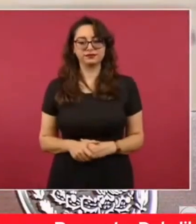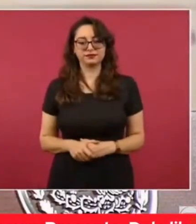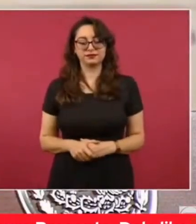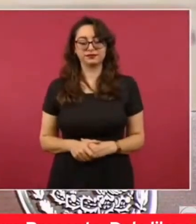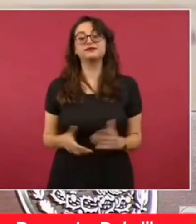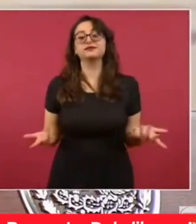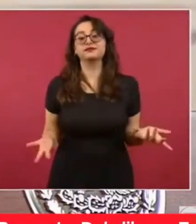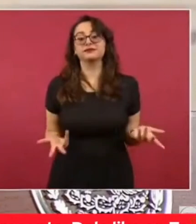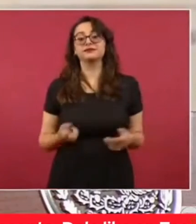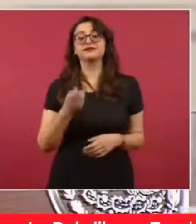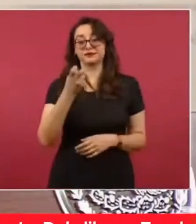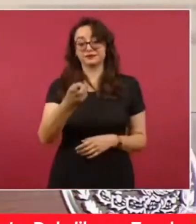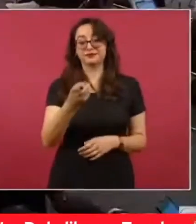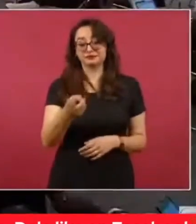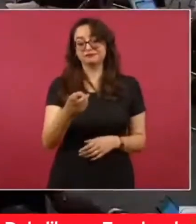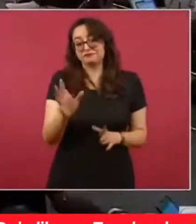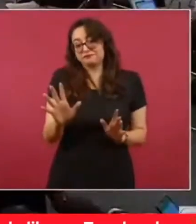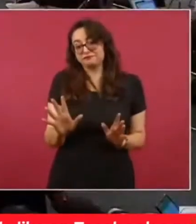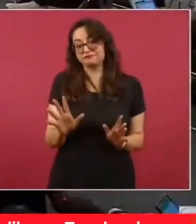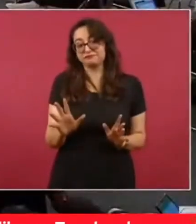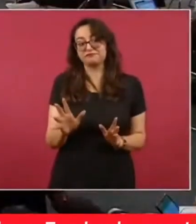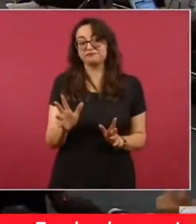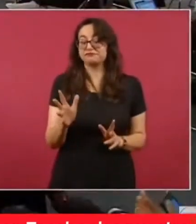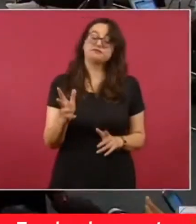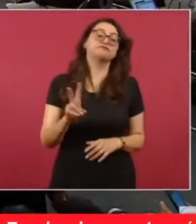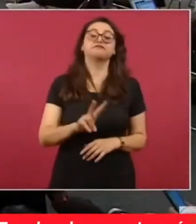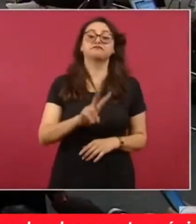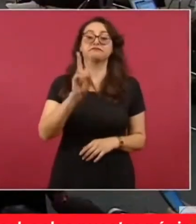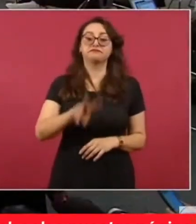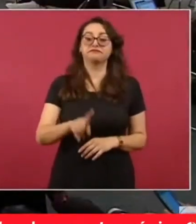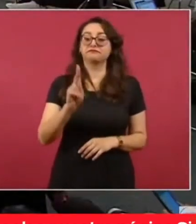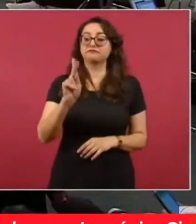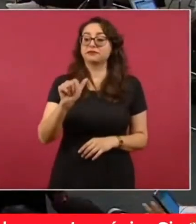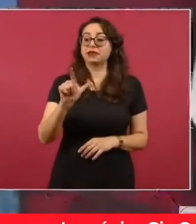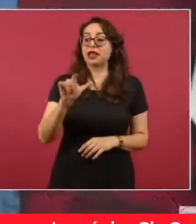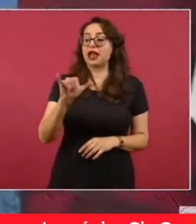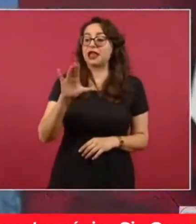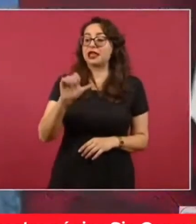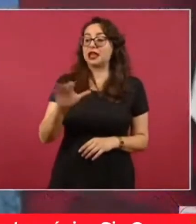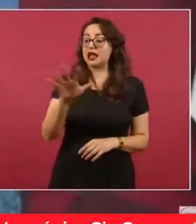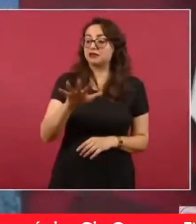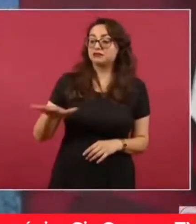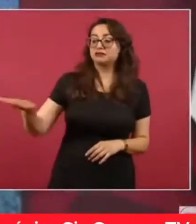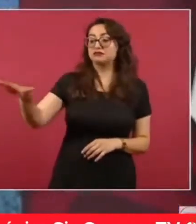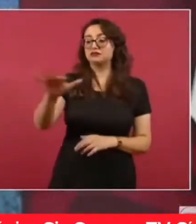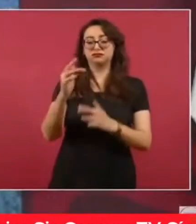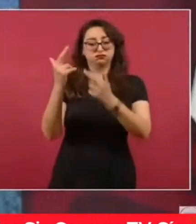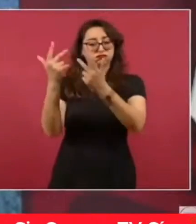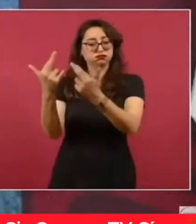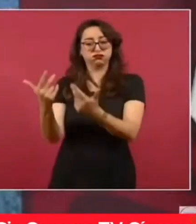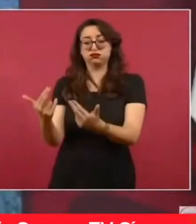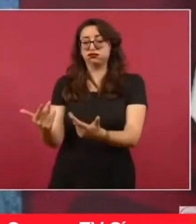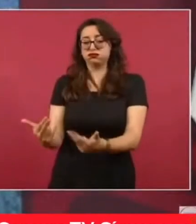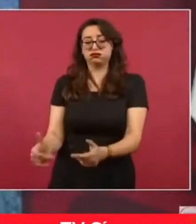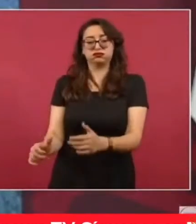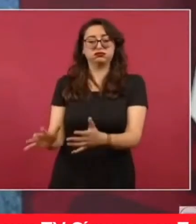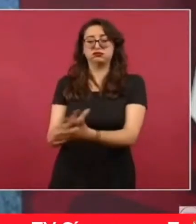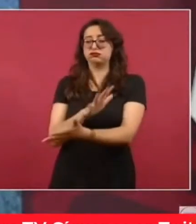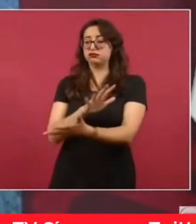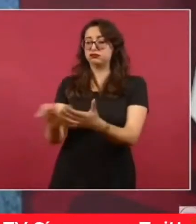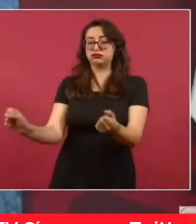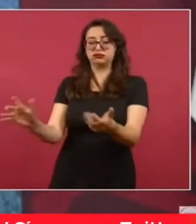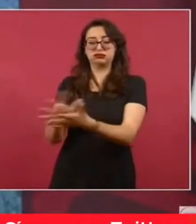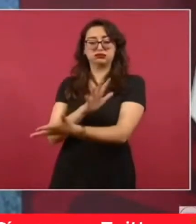pero es eso que tú planteas o sea han destruido toda esa zona